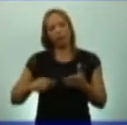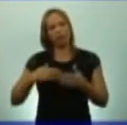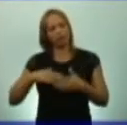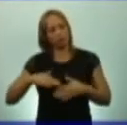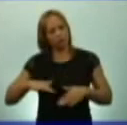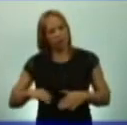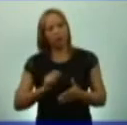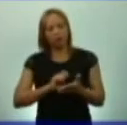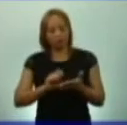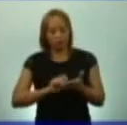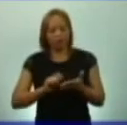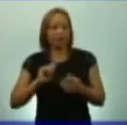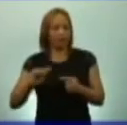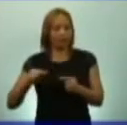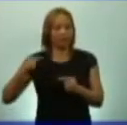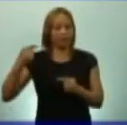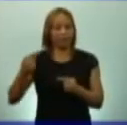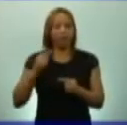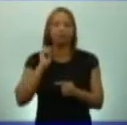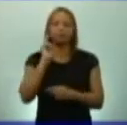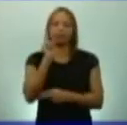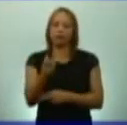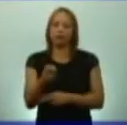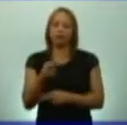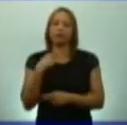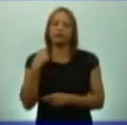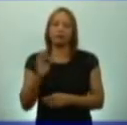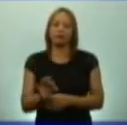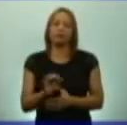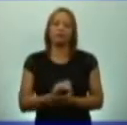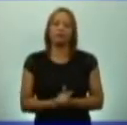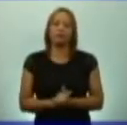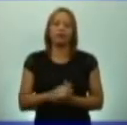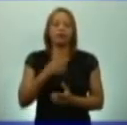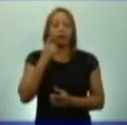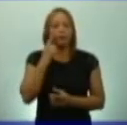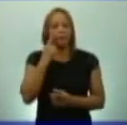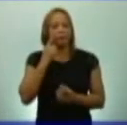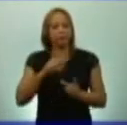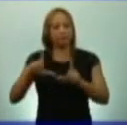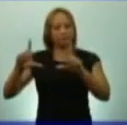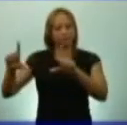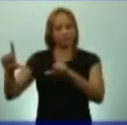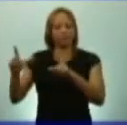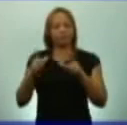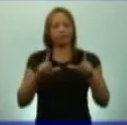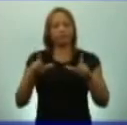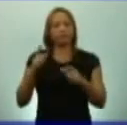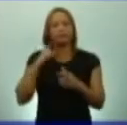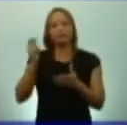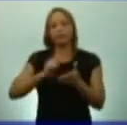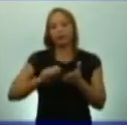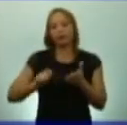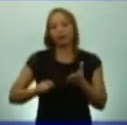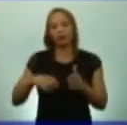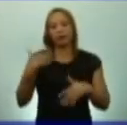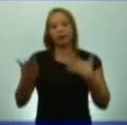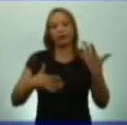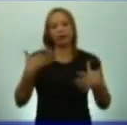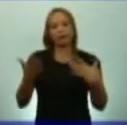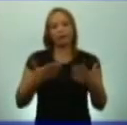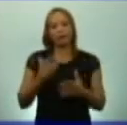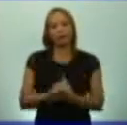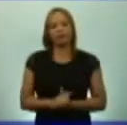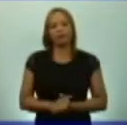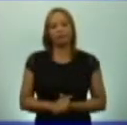detenidamente y luego te vamos a orientar sobre las mismas. Observan la diapositiva y copien de qué actividades se